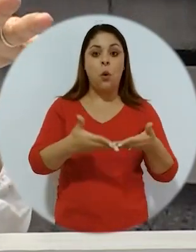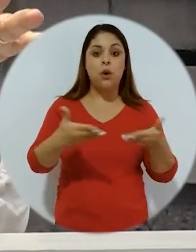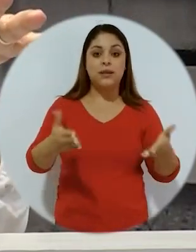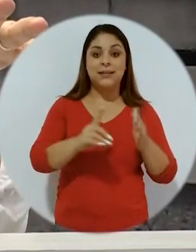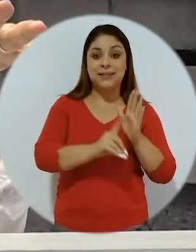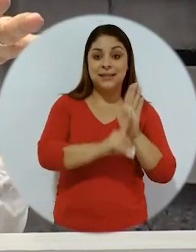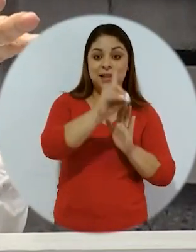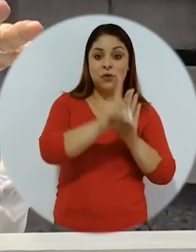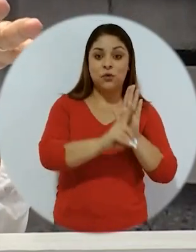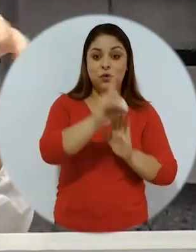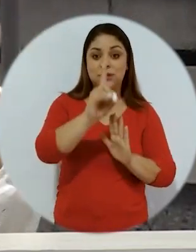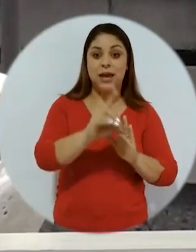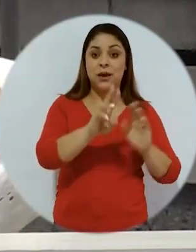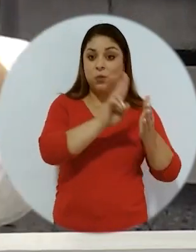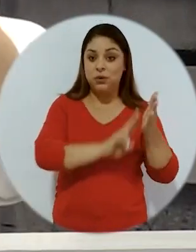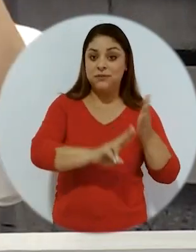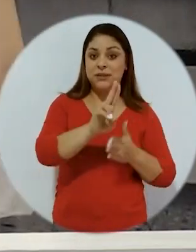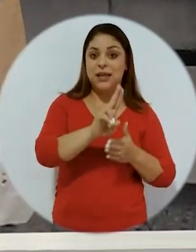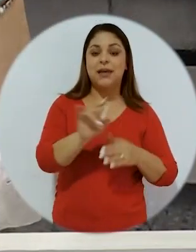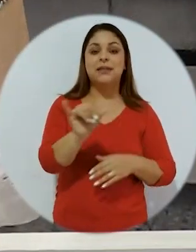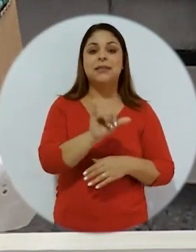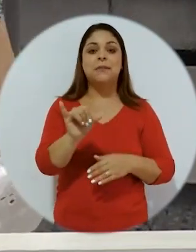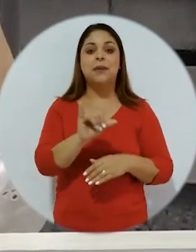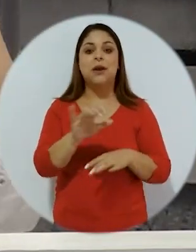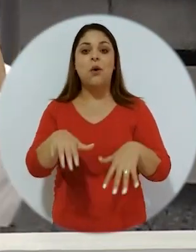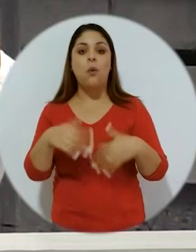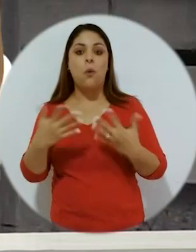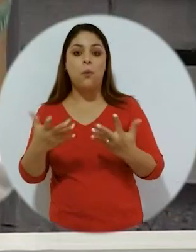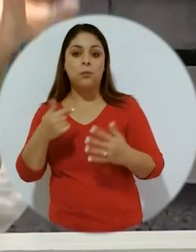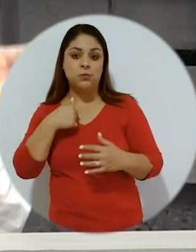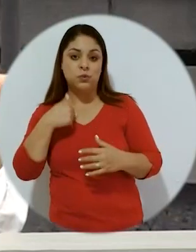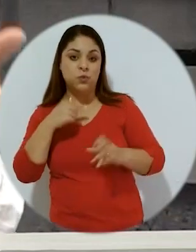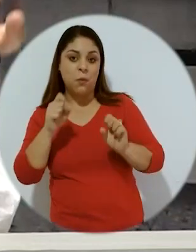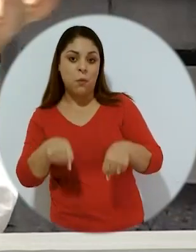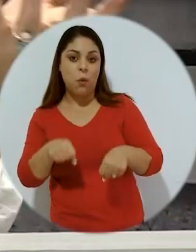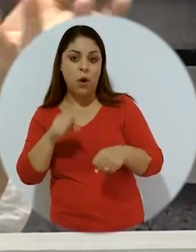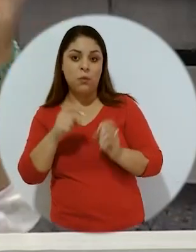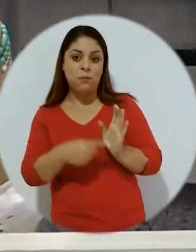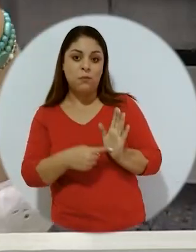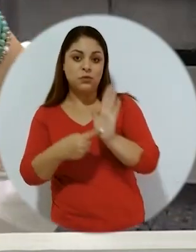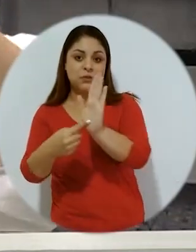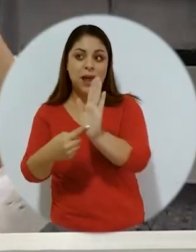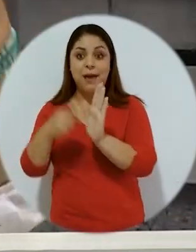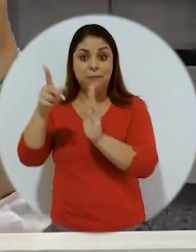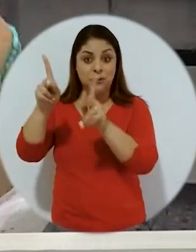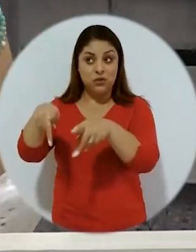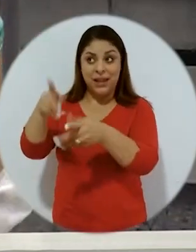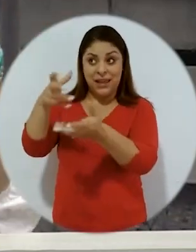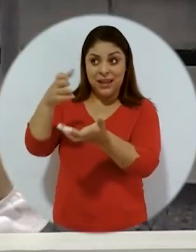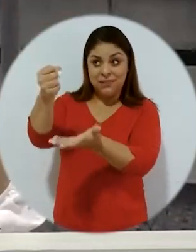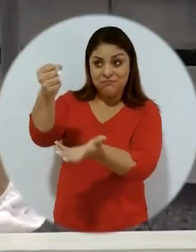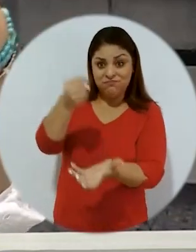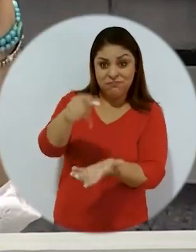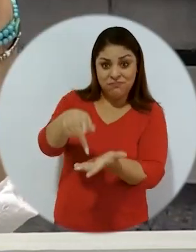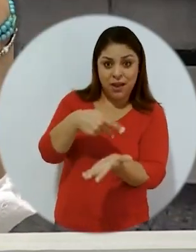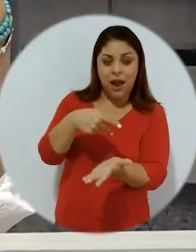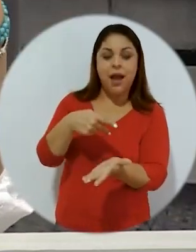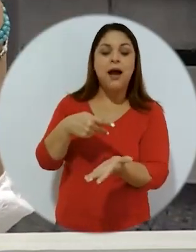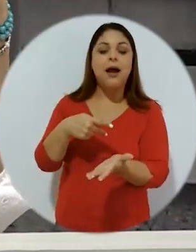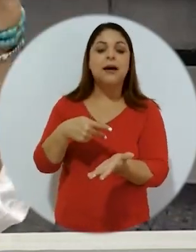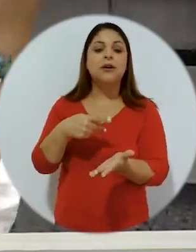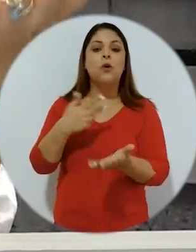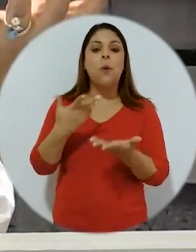se desarrollan en la academia y cómo le puedo demostrar a un empresario que eso se puede escalar y se puede llevar a un nivel